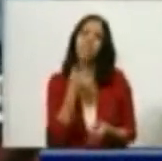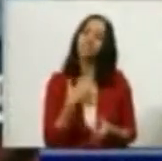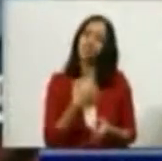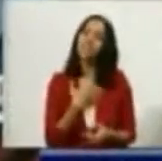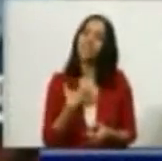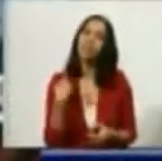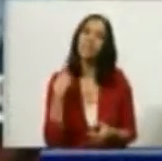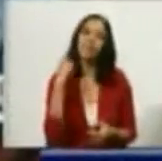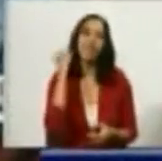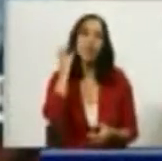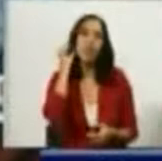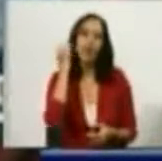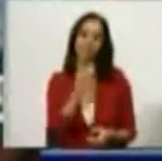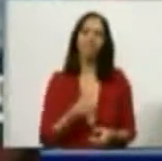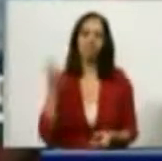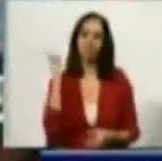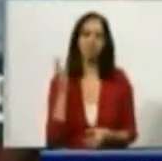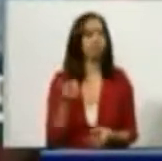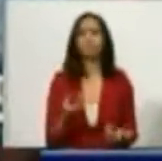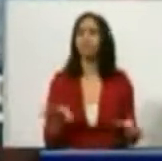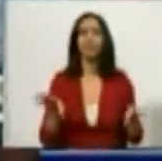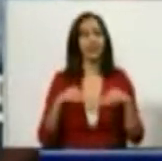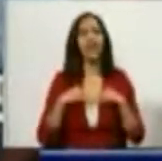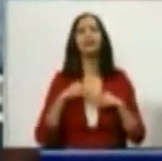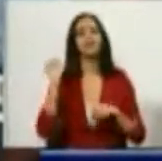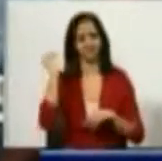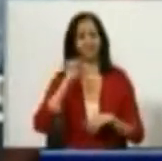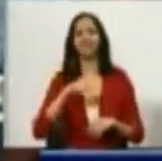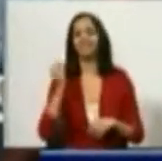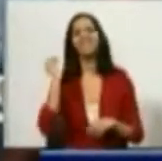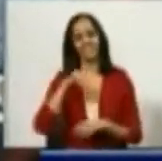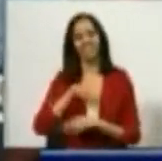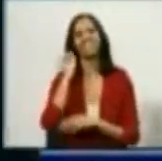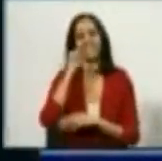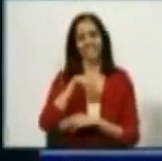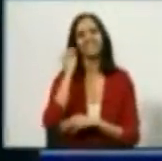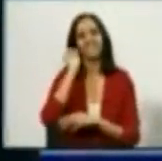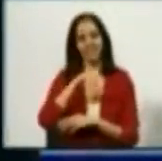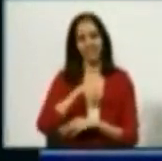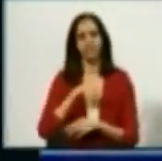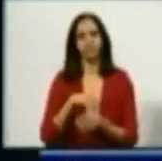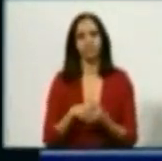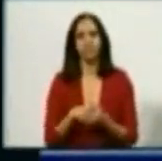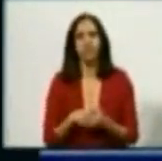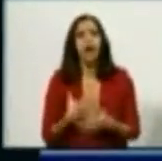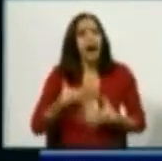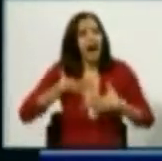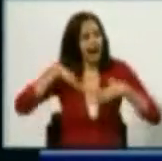mujer presidente de Venezuela digo absolutamente sí sí sí sí sí